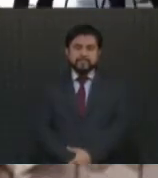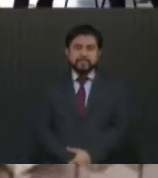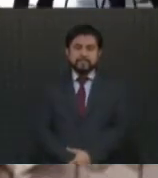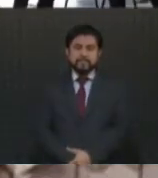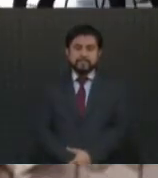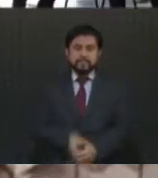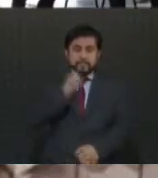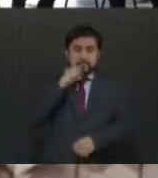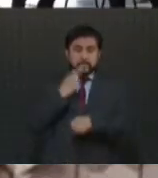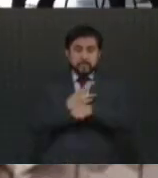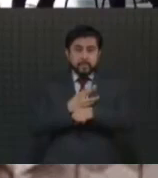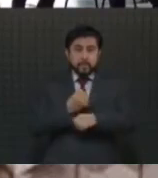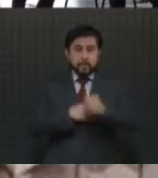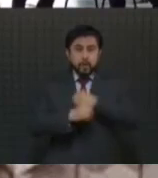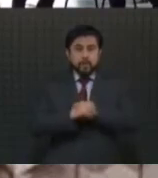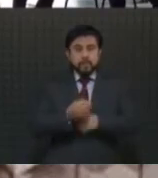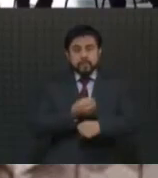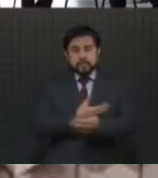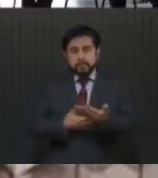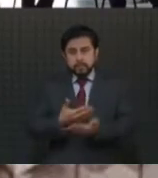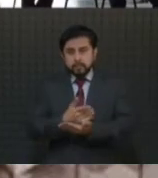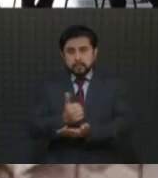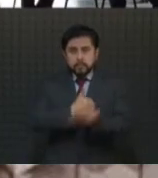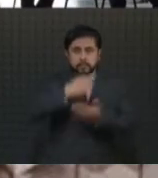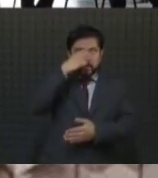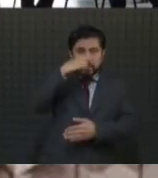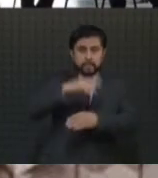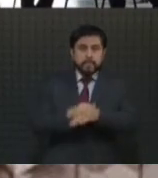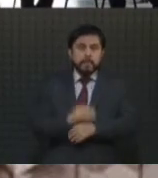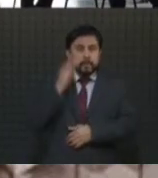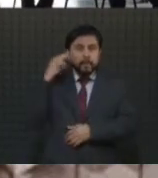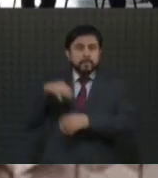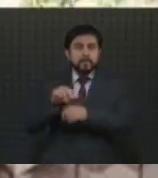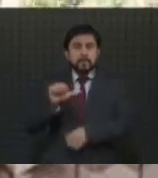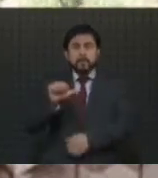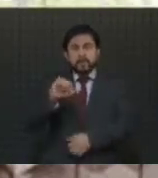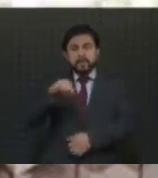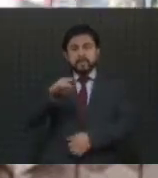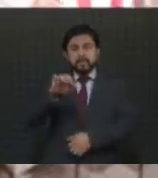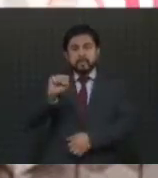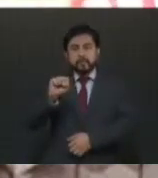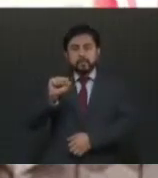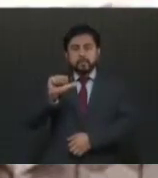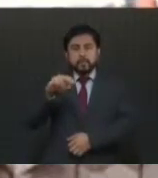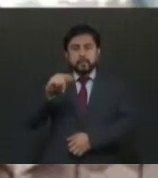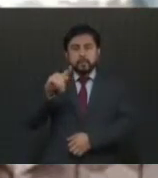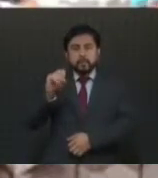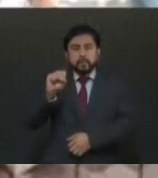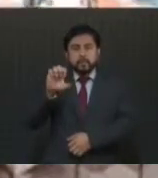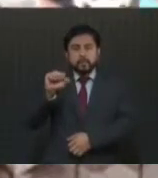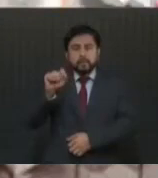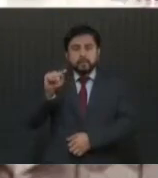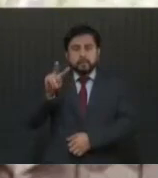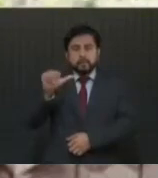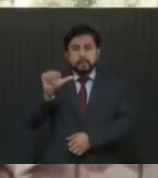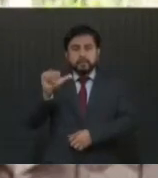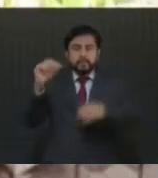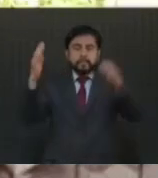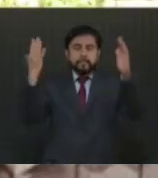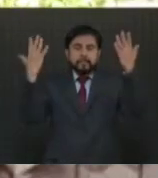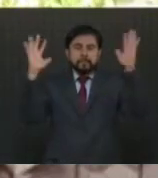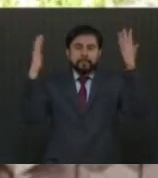El secretario de Obras y Servicios de la Ciudad de México, maestro Jesús Antonio Esteva Medina.